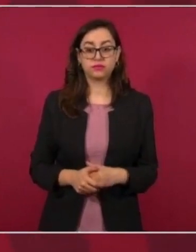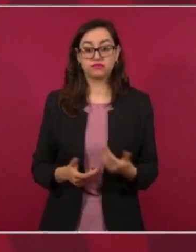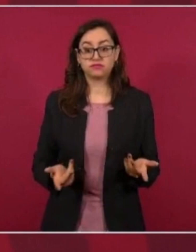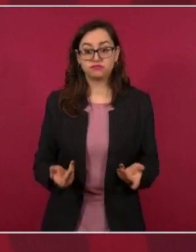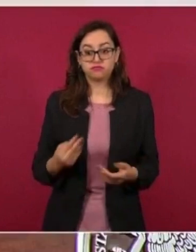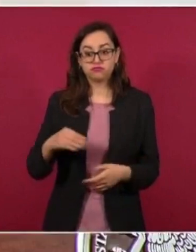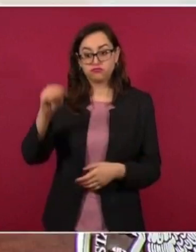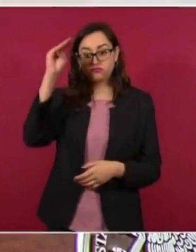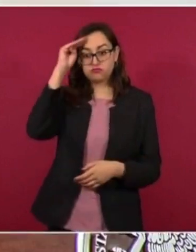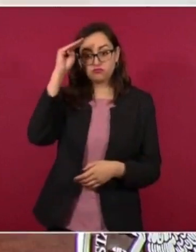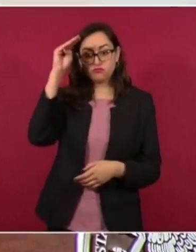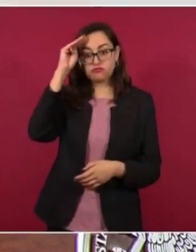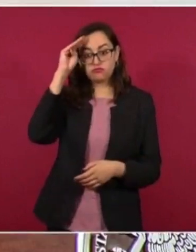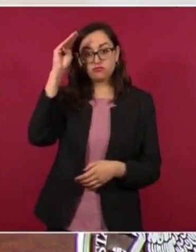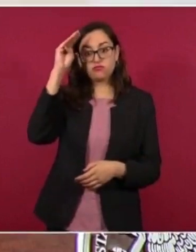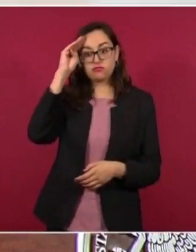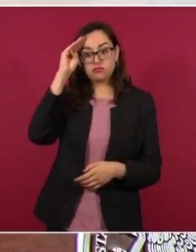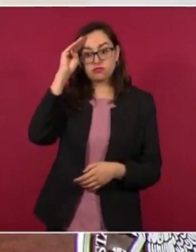de